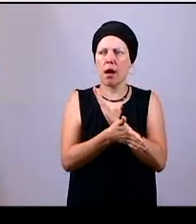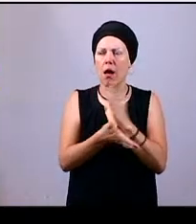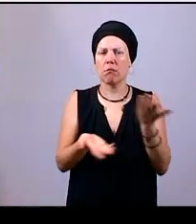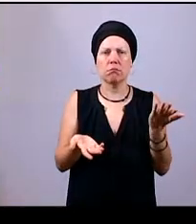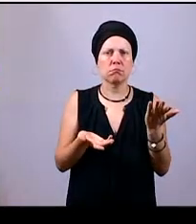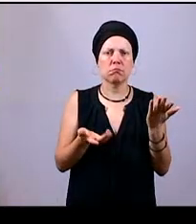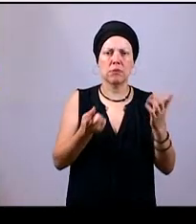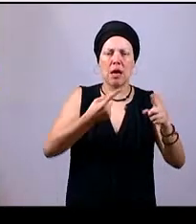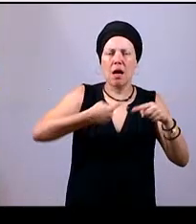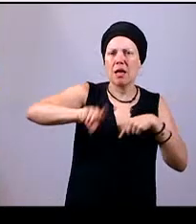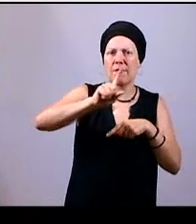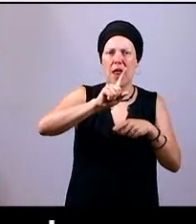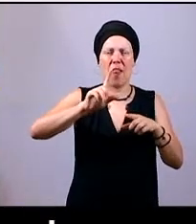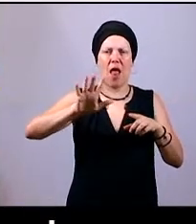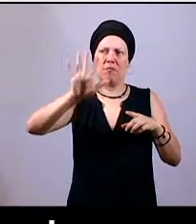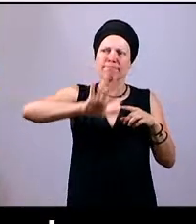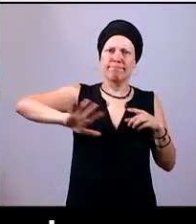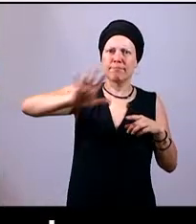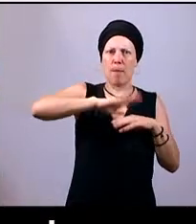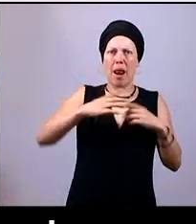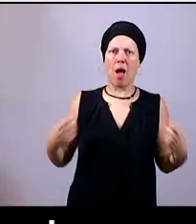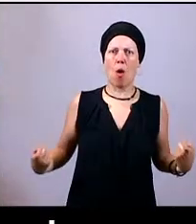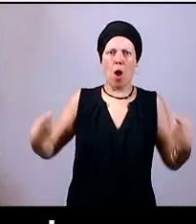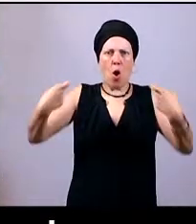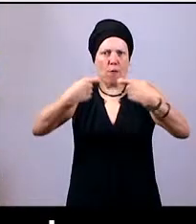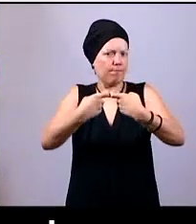en las transferencias del Estado para cofinanciar el programa.